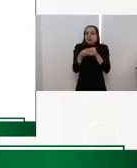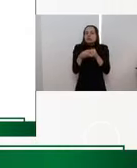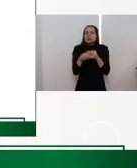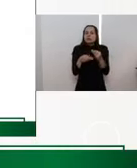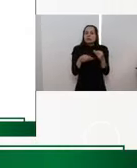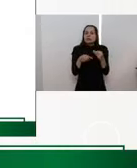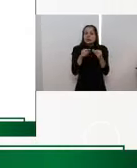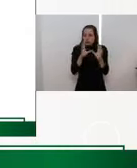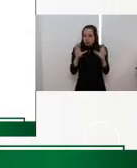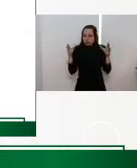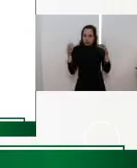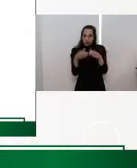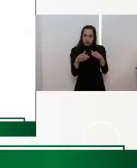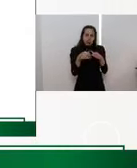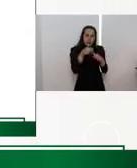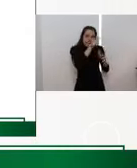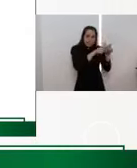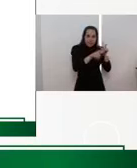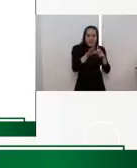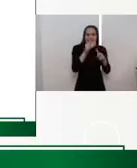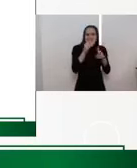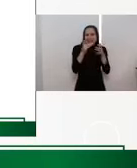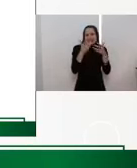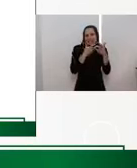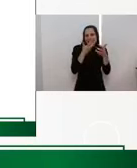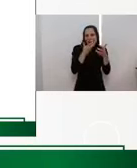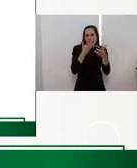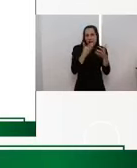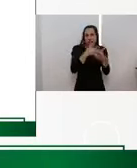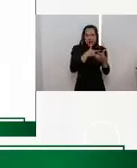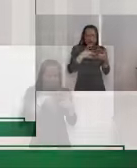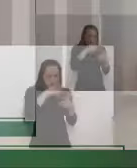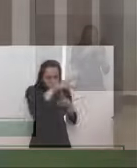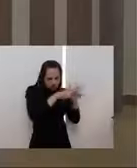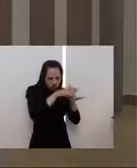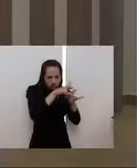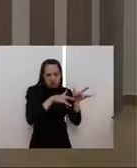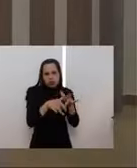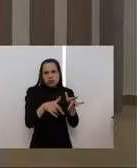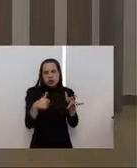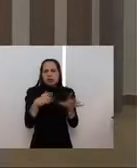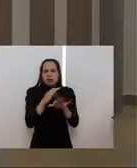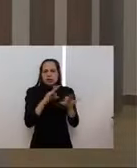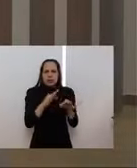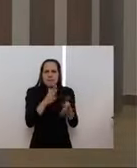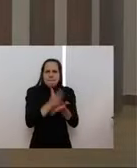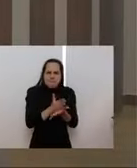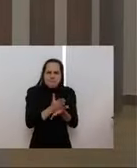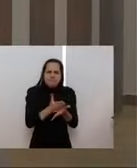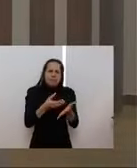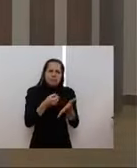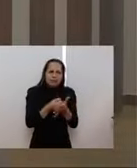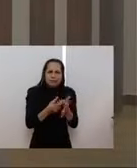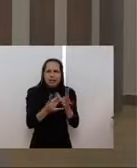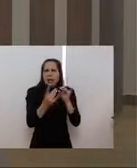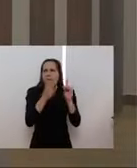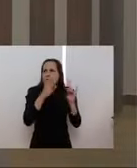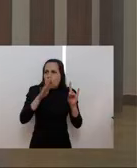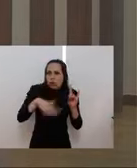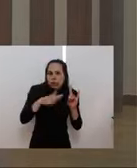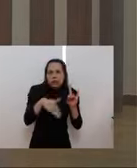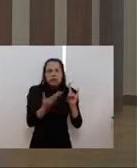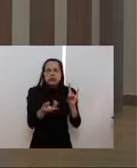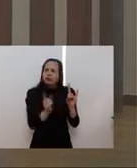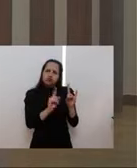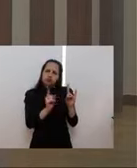los usuarios de nuestro sistema de salud nunca tuvieron limitaciones en cuanto a una cama de cuidados